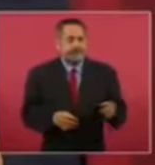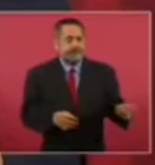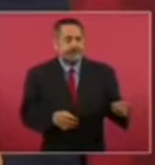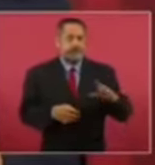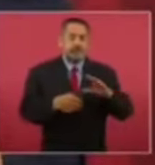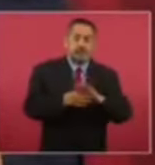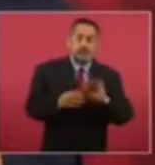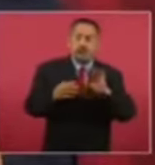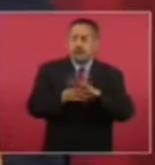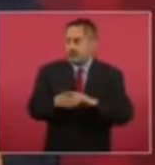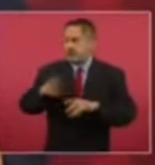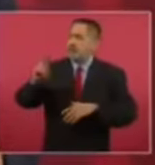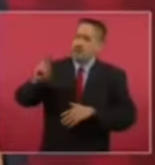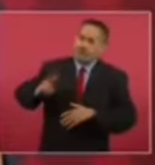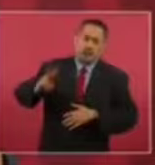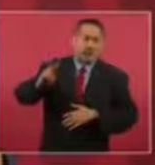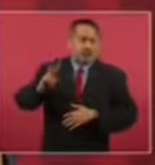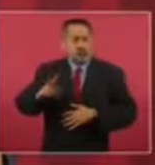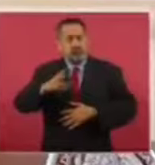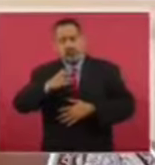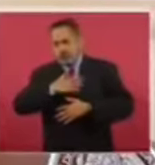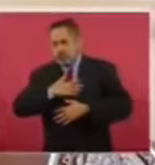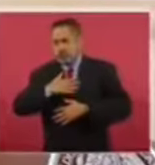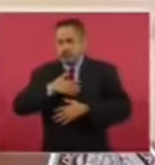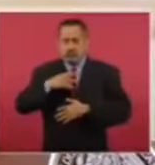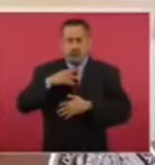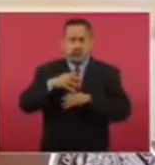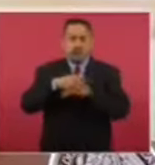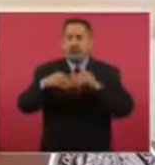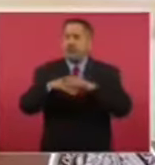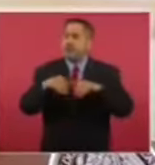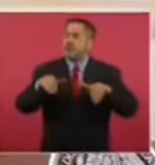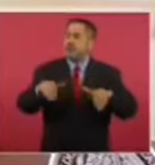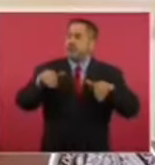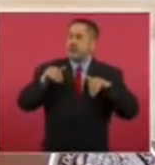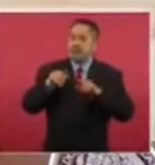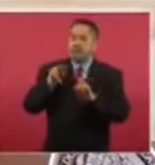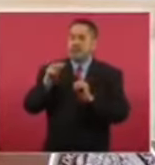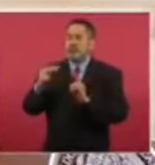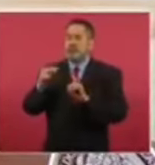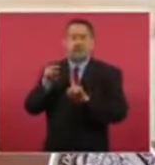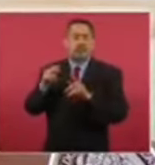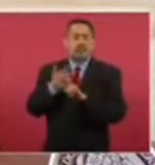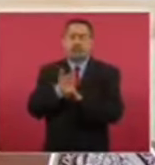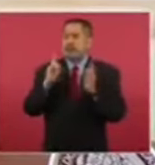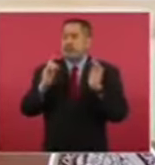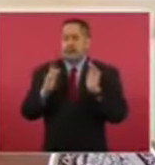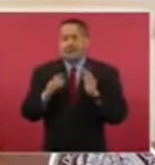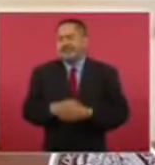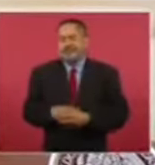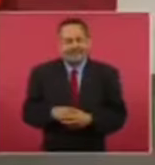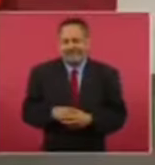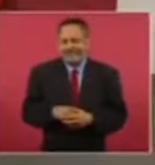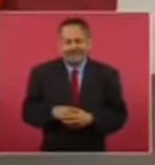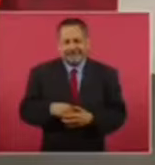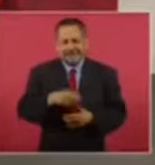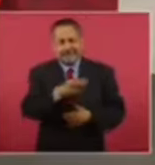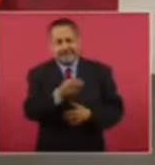ejercicios o posturas objetivas o plurales, pero no,